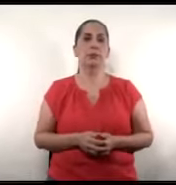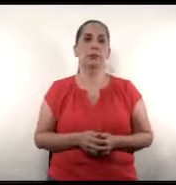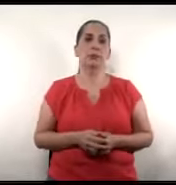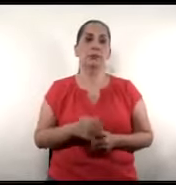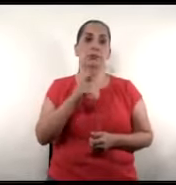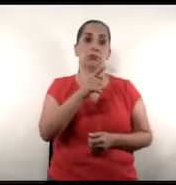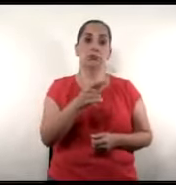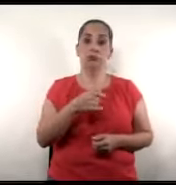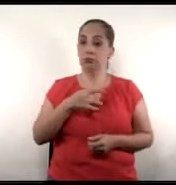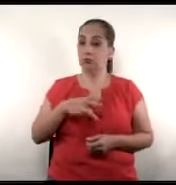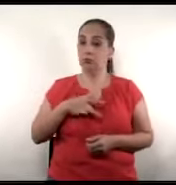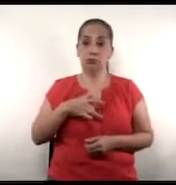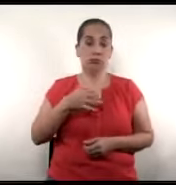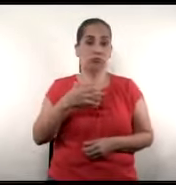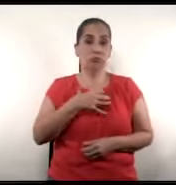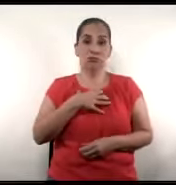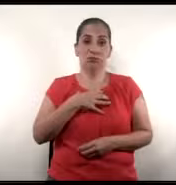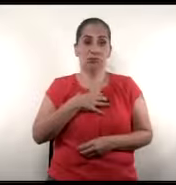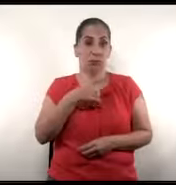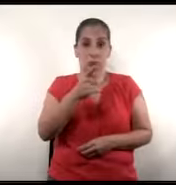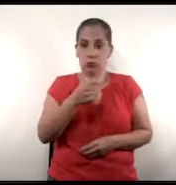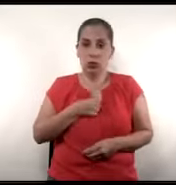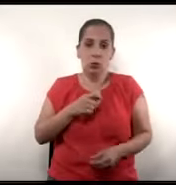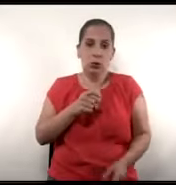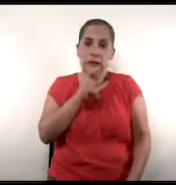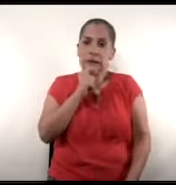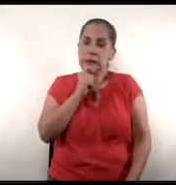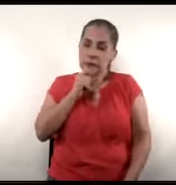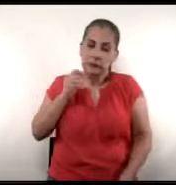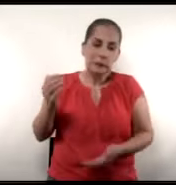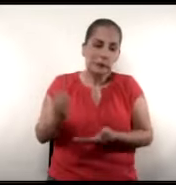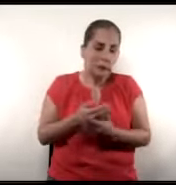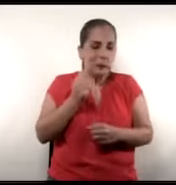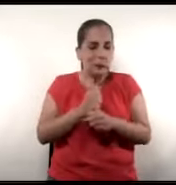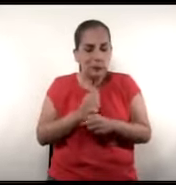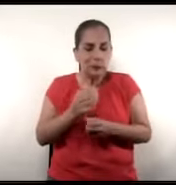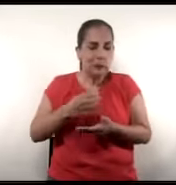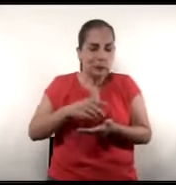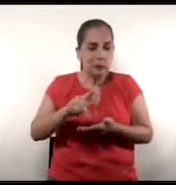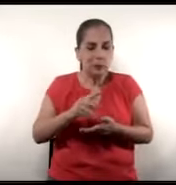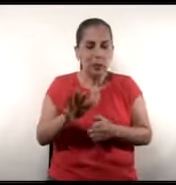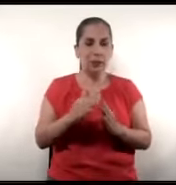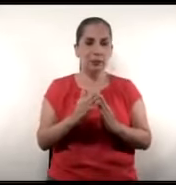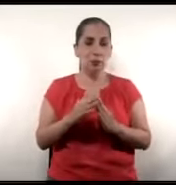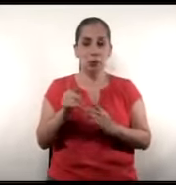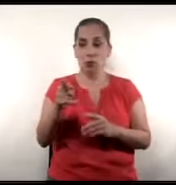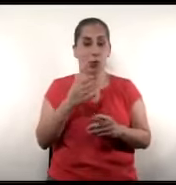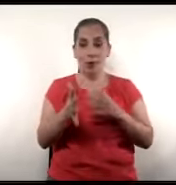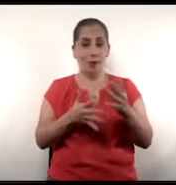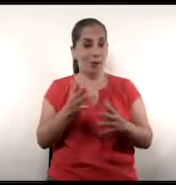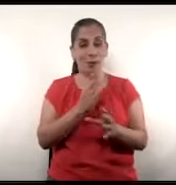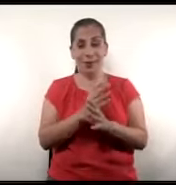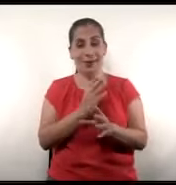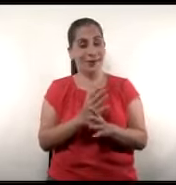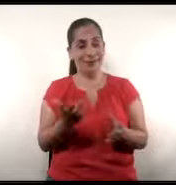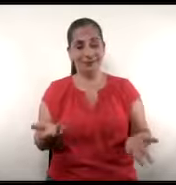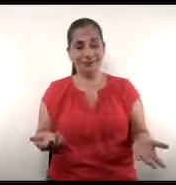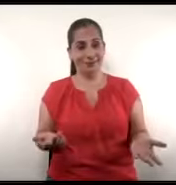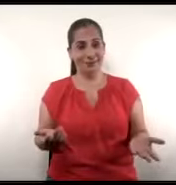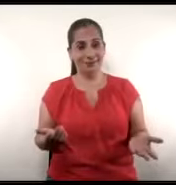Porque si usted no se siente propietario, si a usted no le costó esa vivienda, no la va a cuidar y termina sucediendo